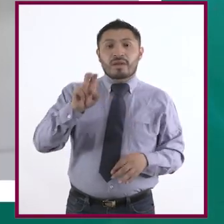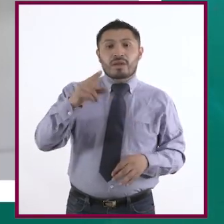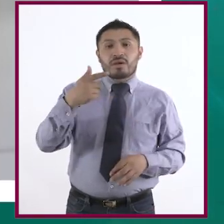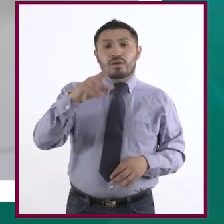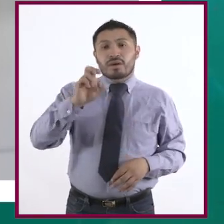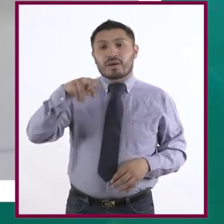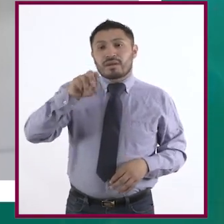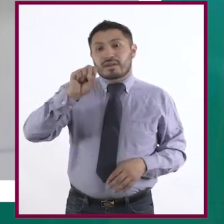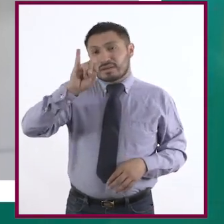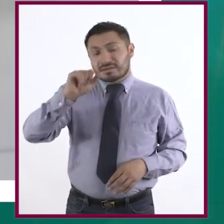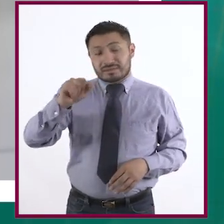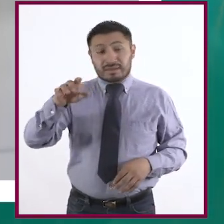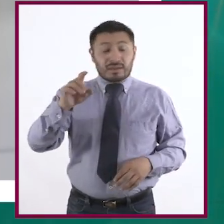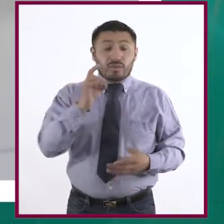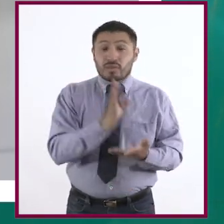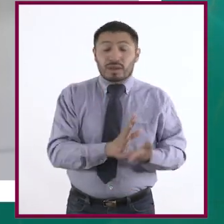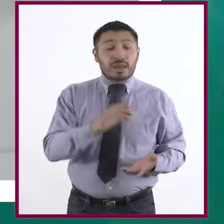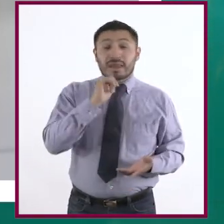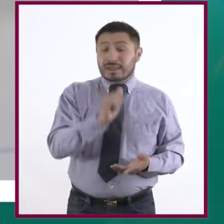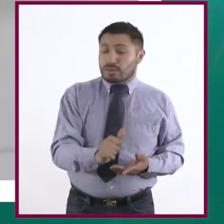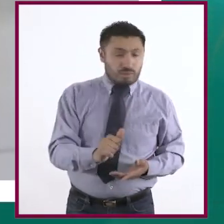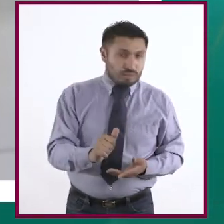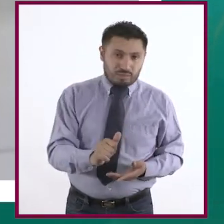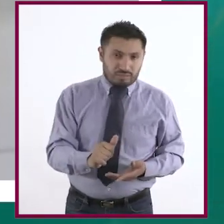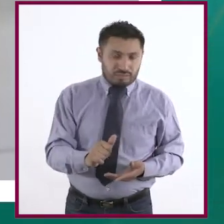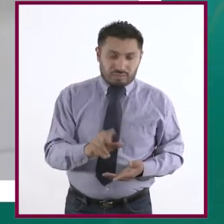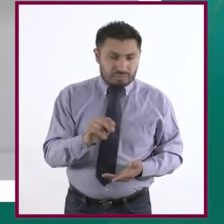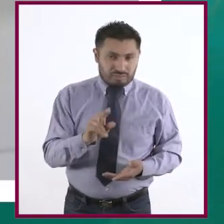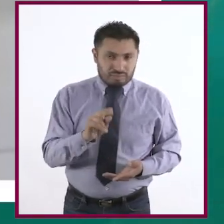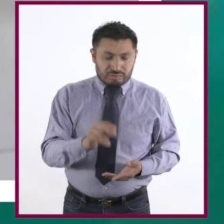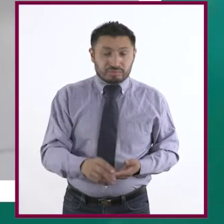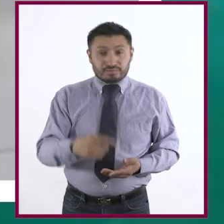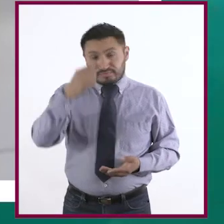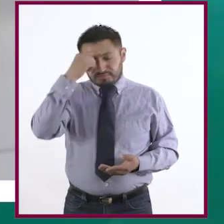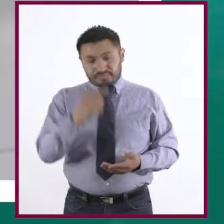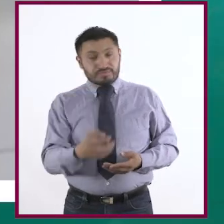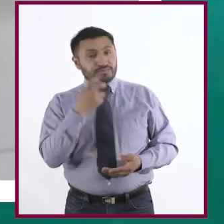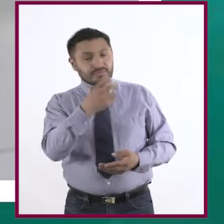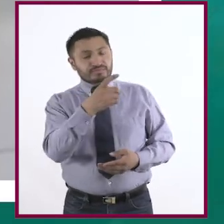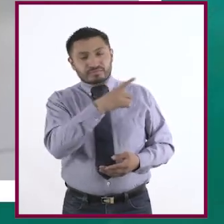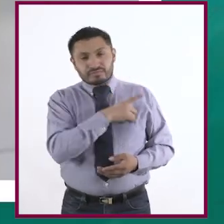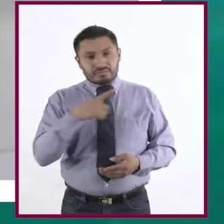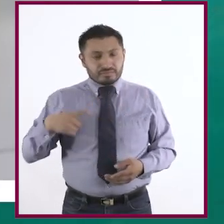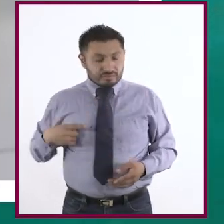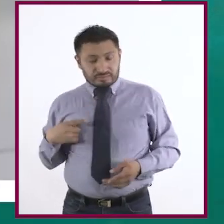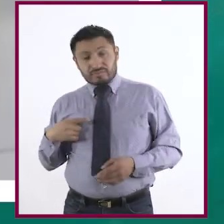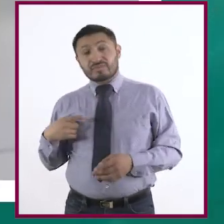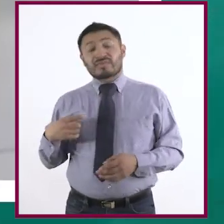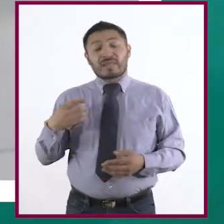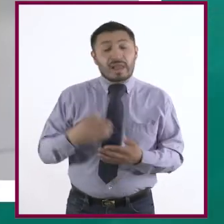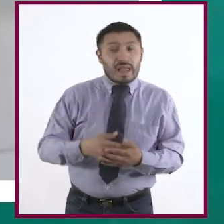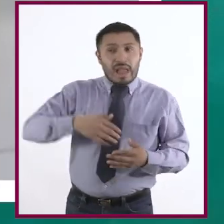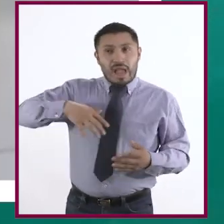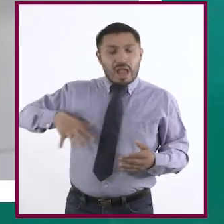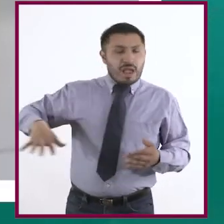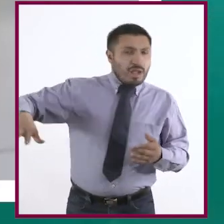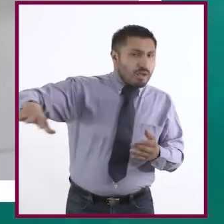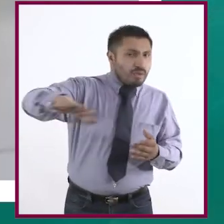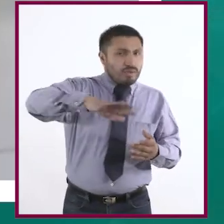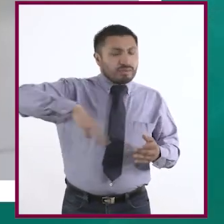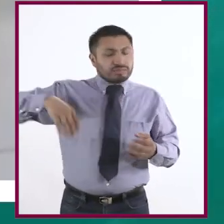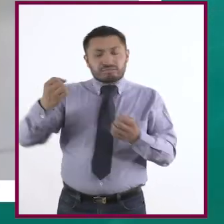sola, tiene que venir, para que tenga los resultados esperados, tiene que venir acompañada de toda esta otra